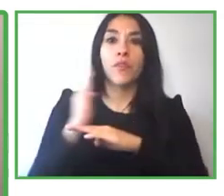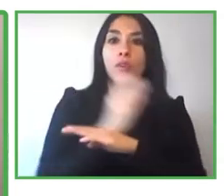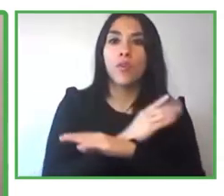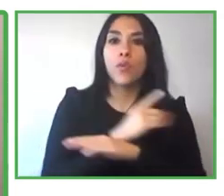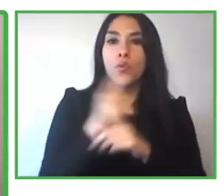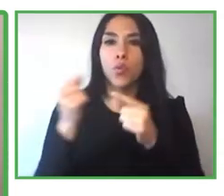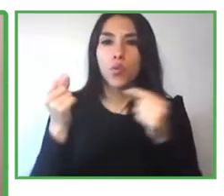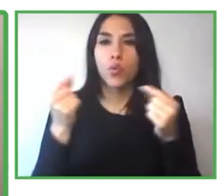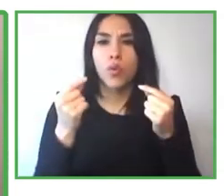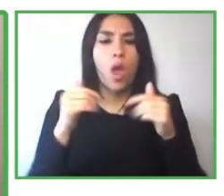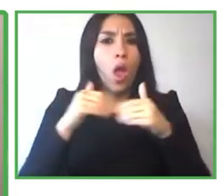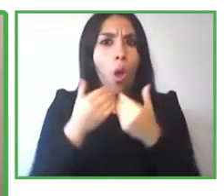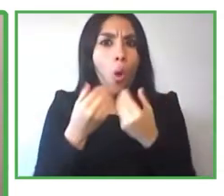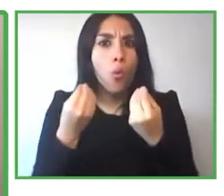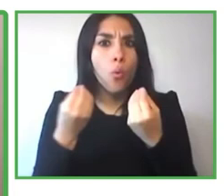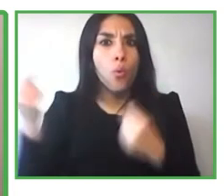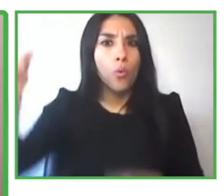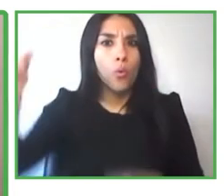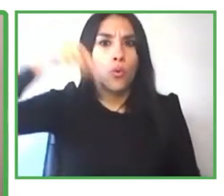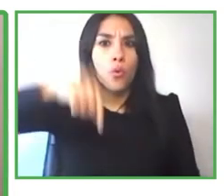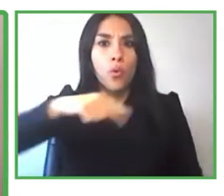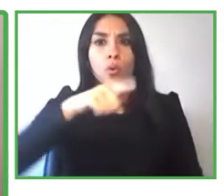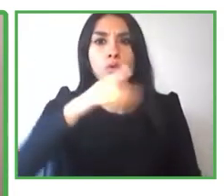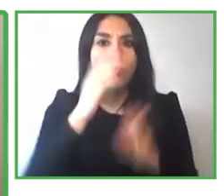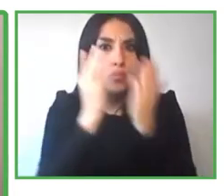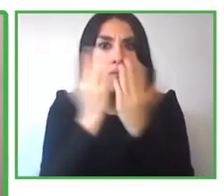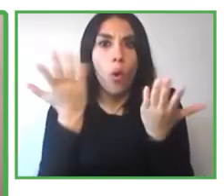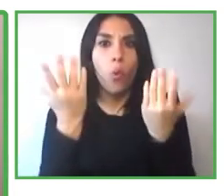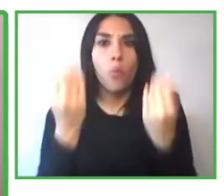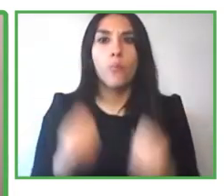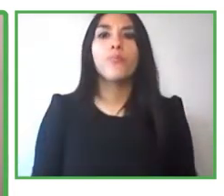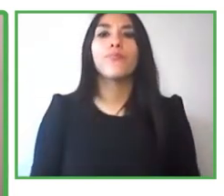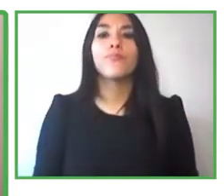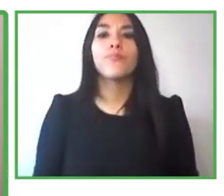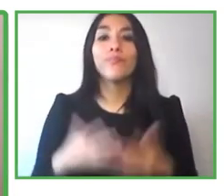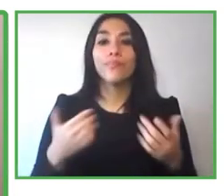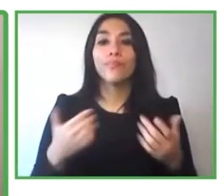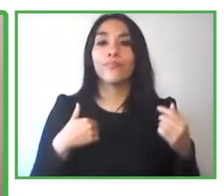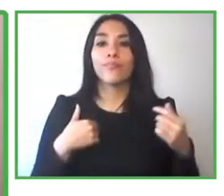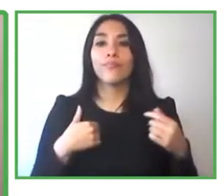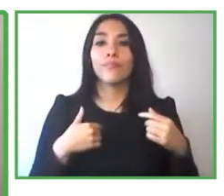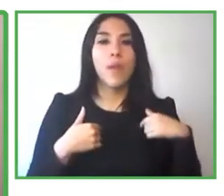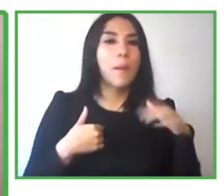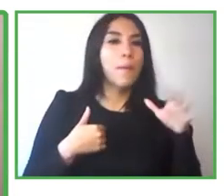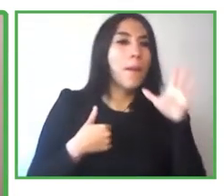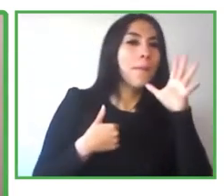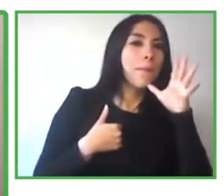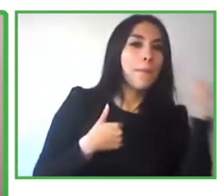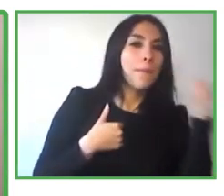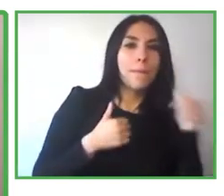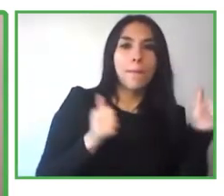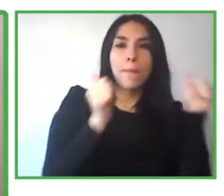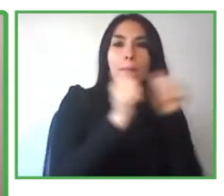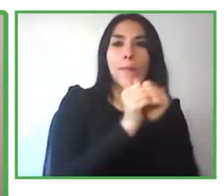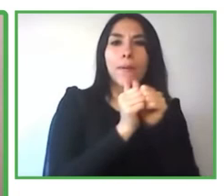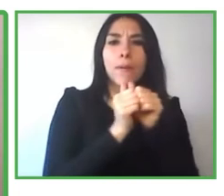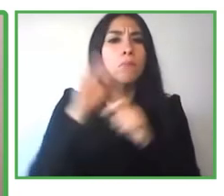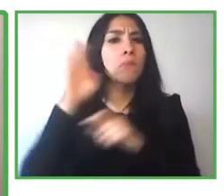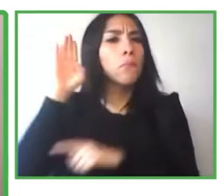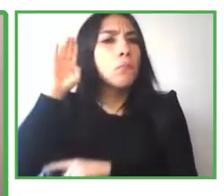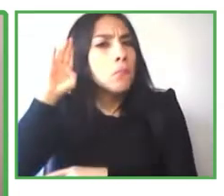yo estábamos tratando de encontrar algo que yo pudiera hacer. Quería ocupar mi tiempo. Y bueno,